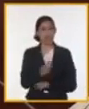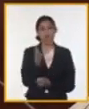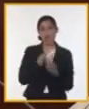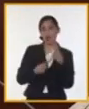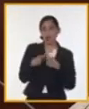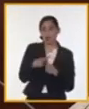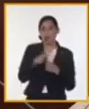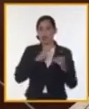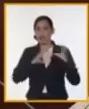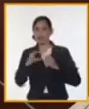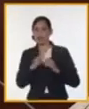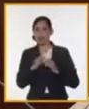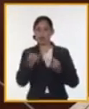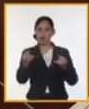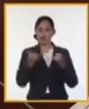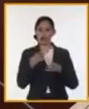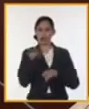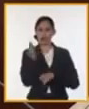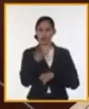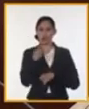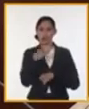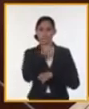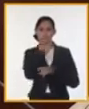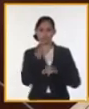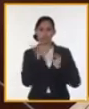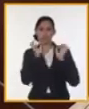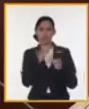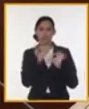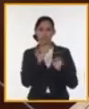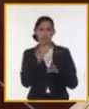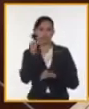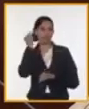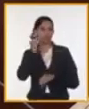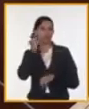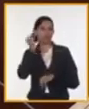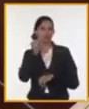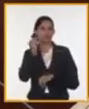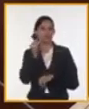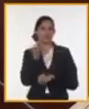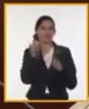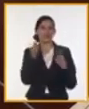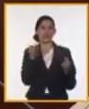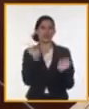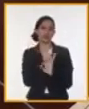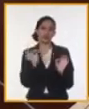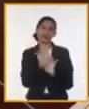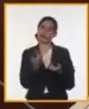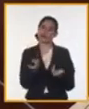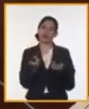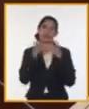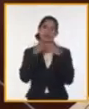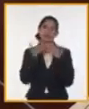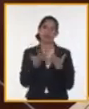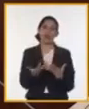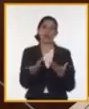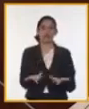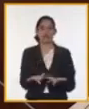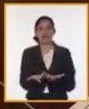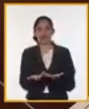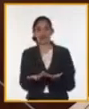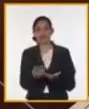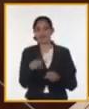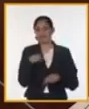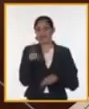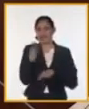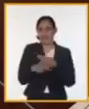la misma pregunta, ¿no? ¿Qué pasa que no llegamos todavía al corazón, a las conciencias